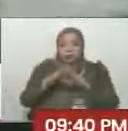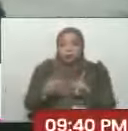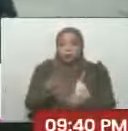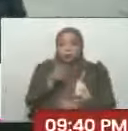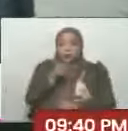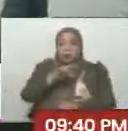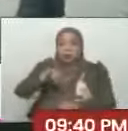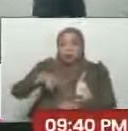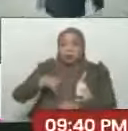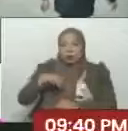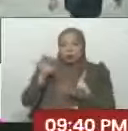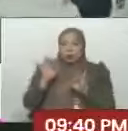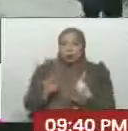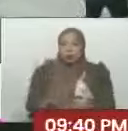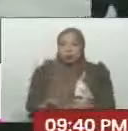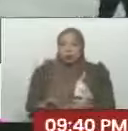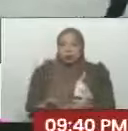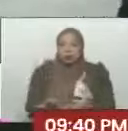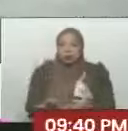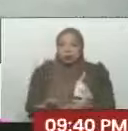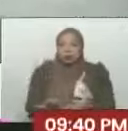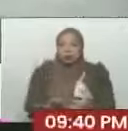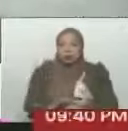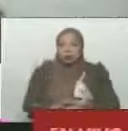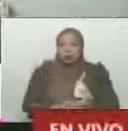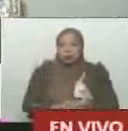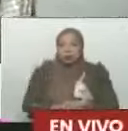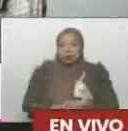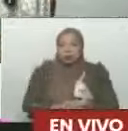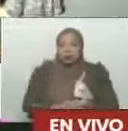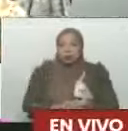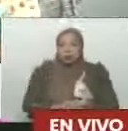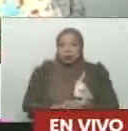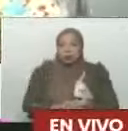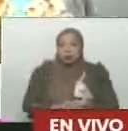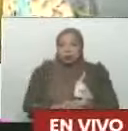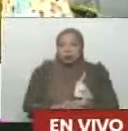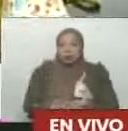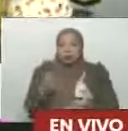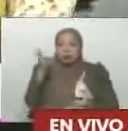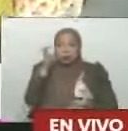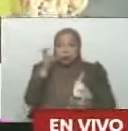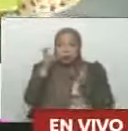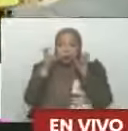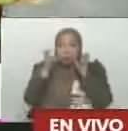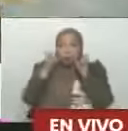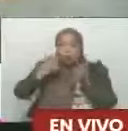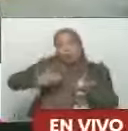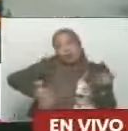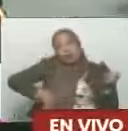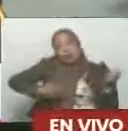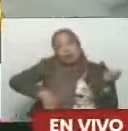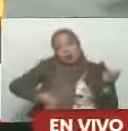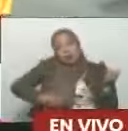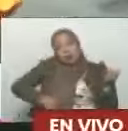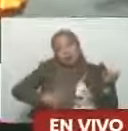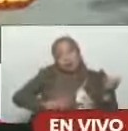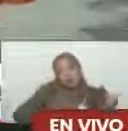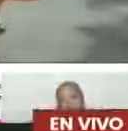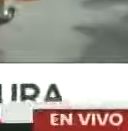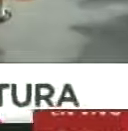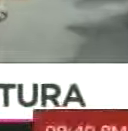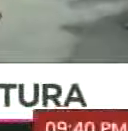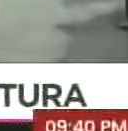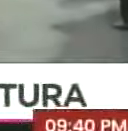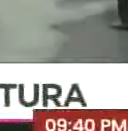agachadito. Agachadito ahí, manda a resolver la carretera de Torre de Colá. Vente, Pacheco. Vente, Pacheco. Ernesto,